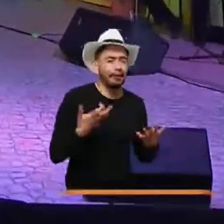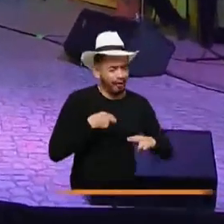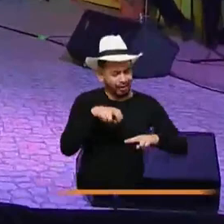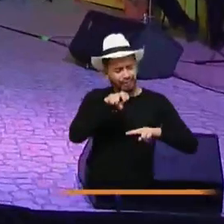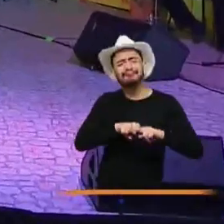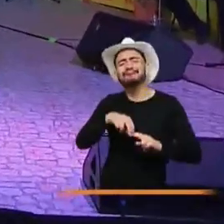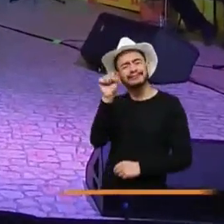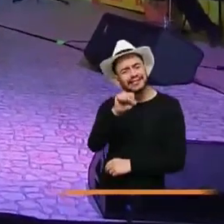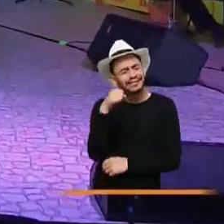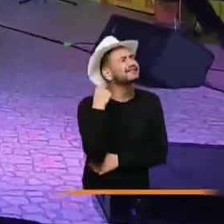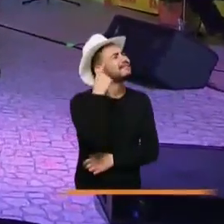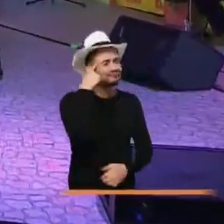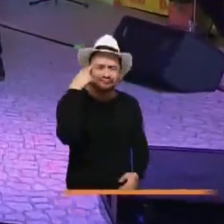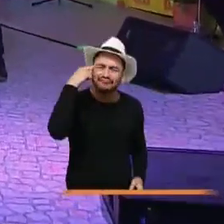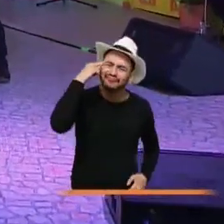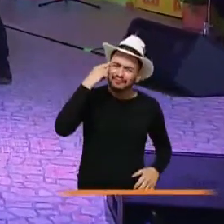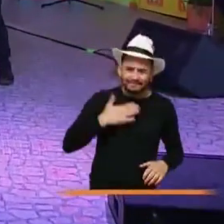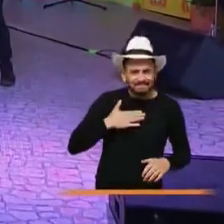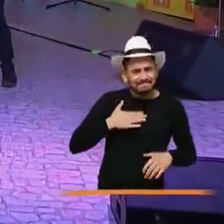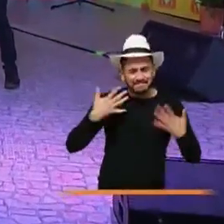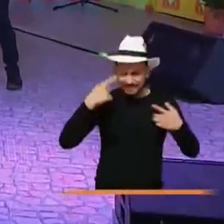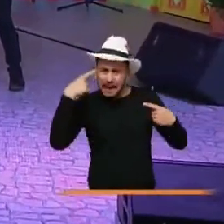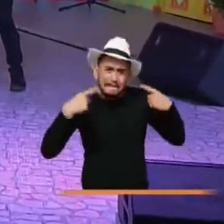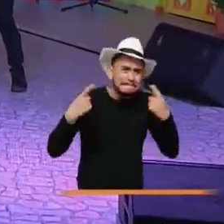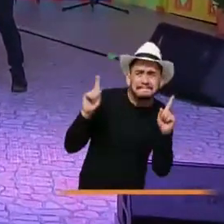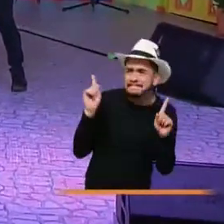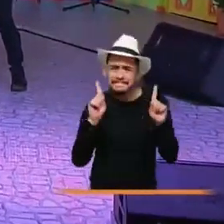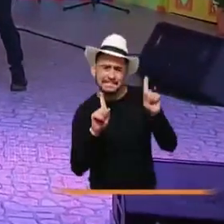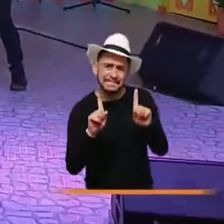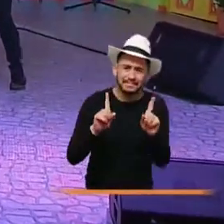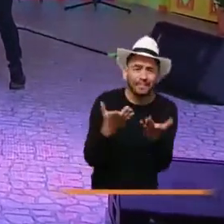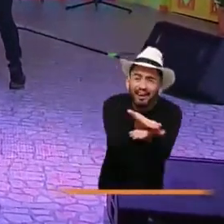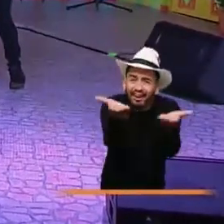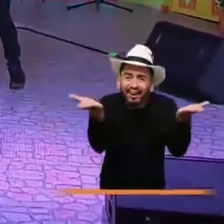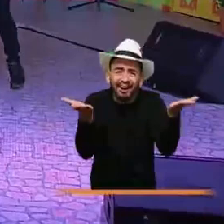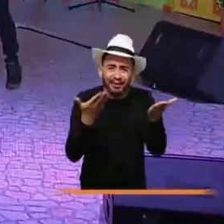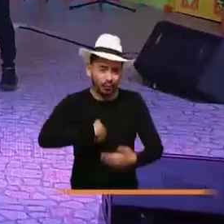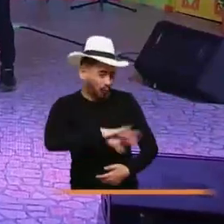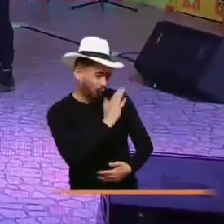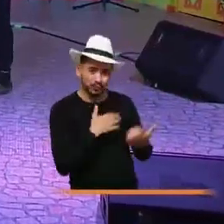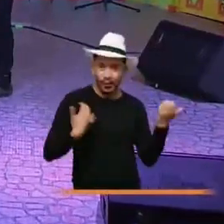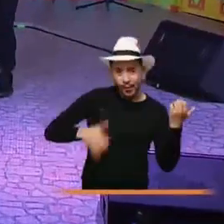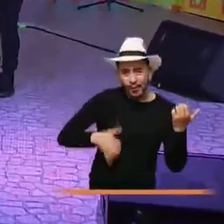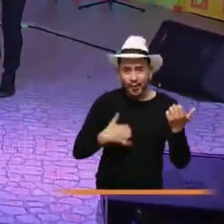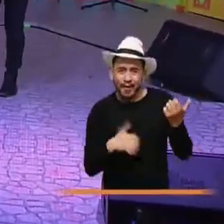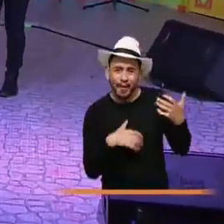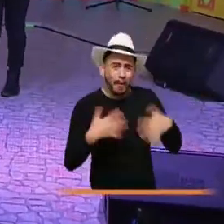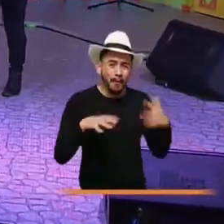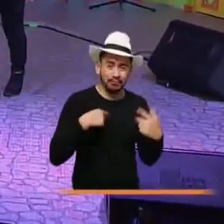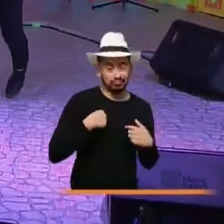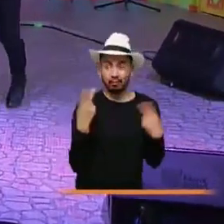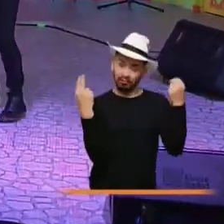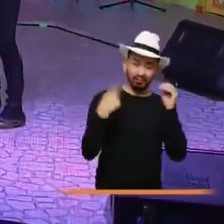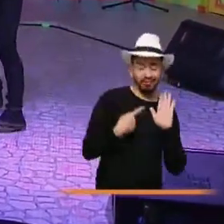en donde nos las contábamos y en donde todos los países a diario las chicas de